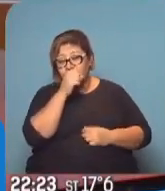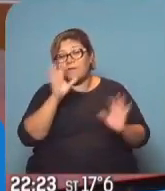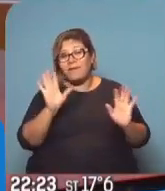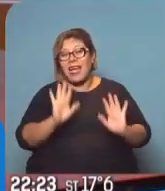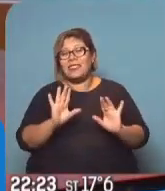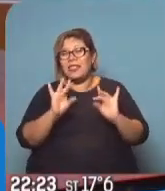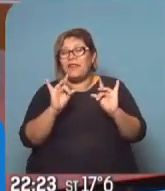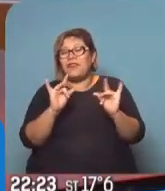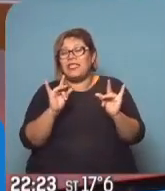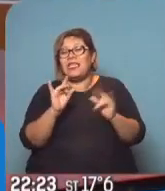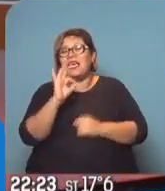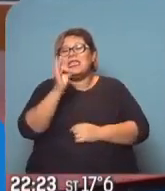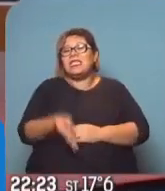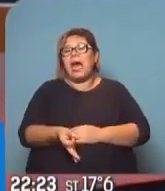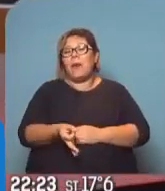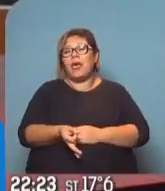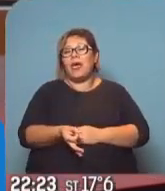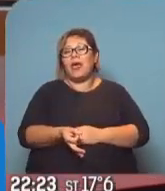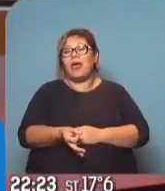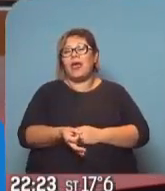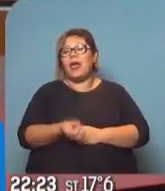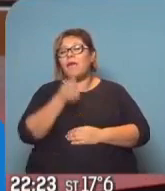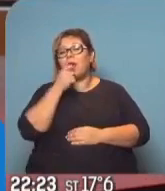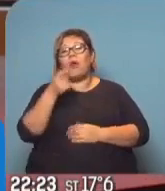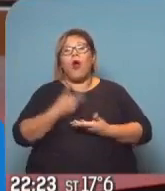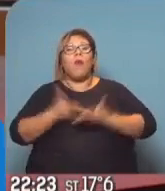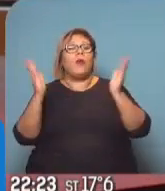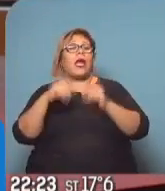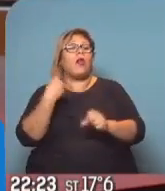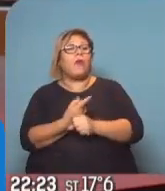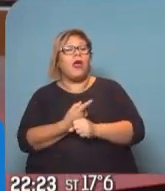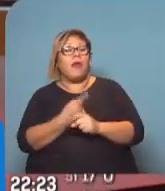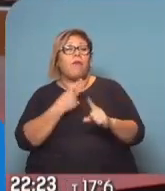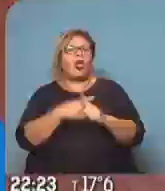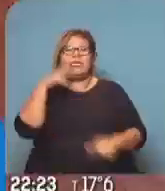difícil decir no puedes publicar esto porque es secreto. Sí, la